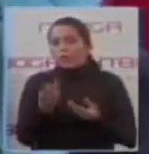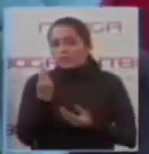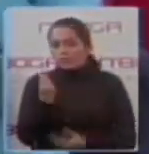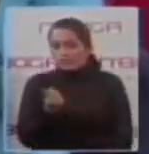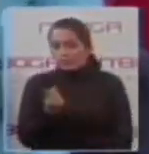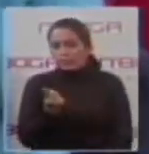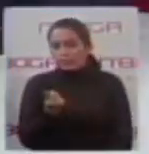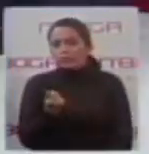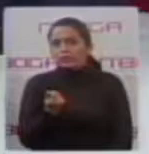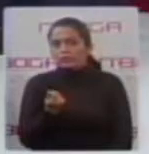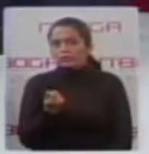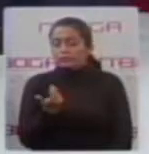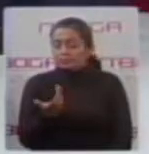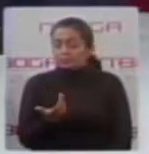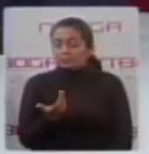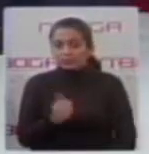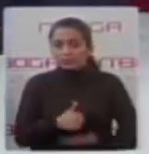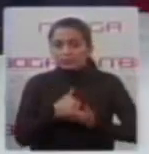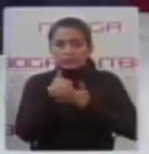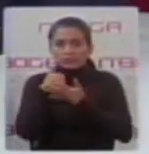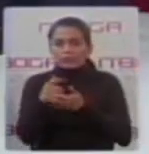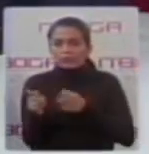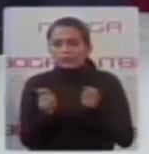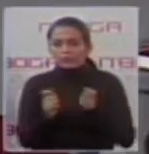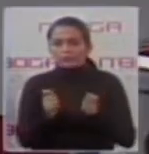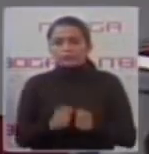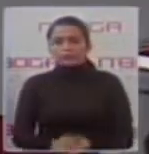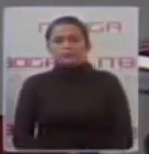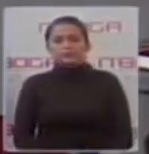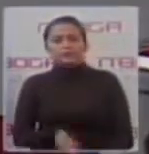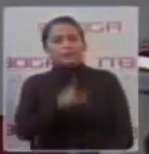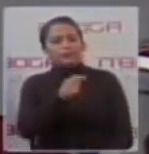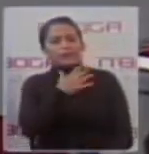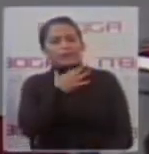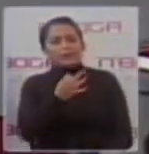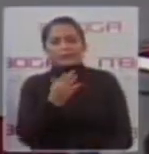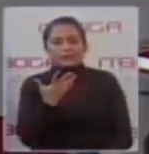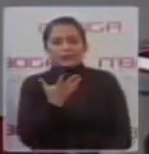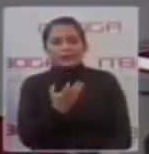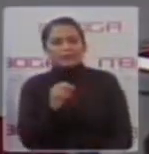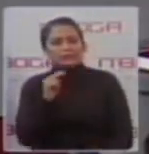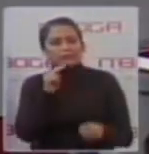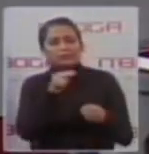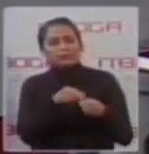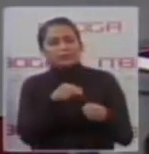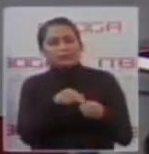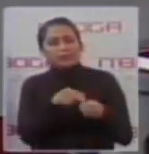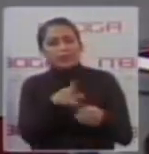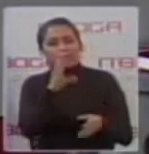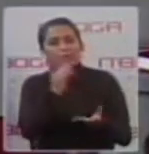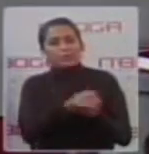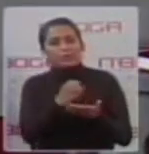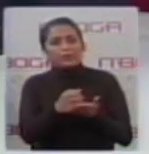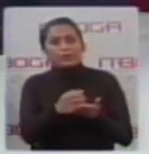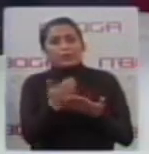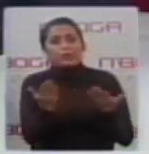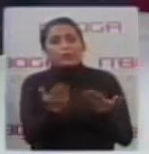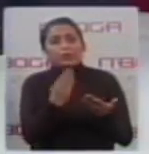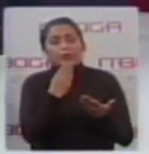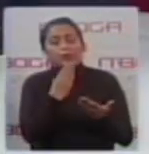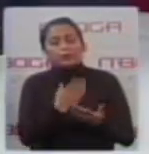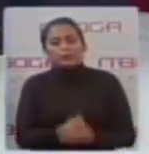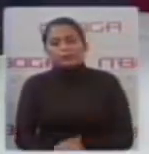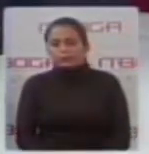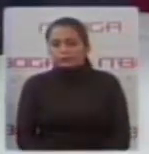dan, una vez más, las herramientas para poderlo manejar con excelencia. Y ahora los interesados en sus programas académicos, ¿dónde pueden obtener toda esa información que necesitan?